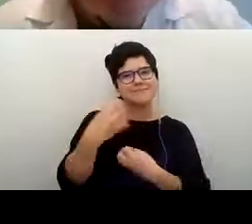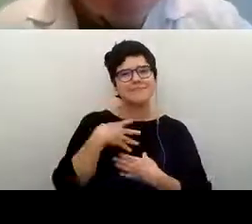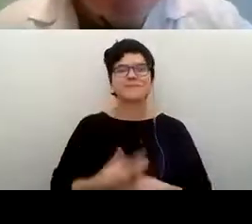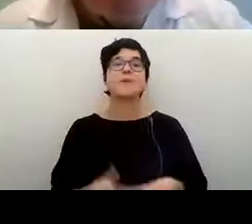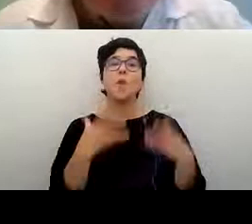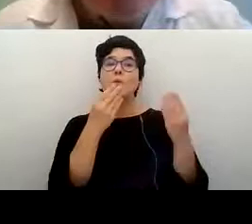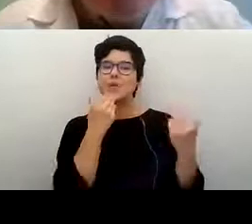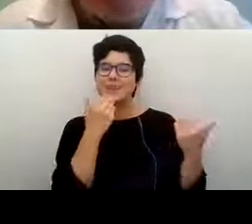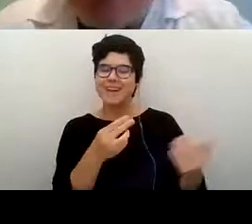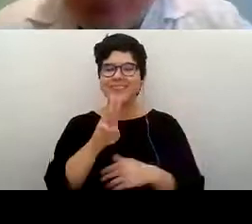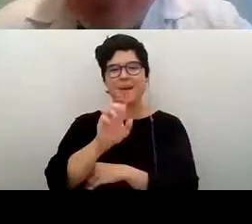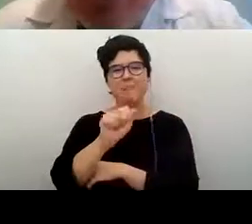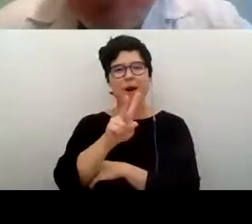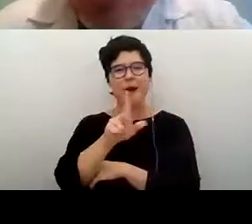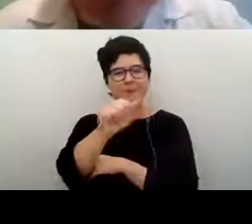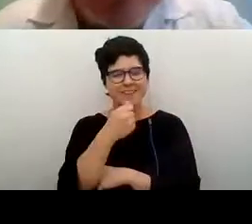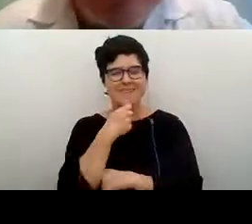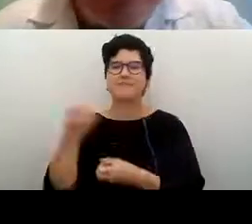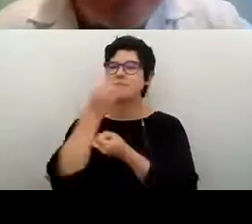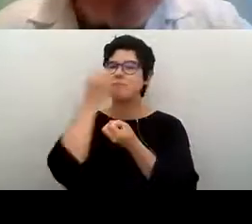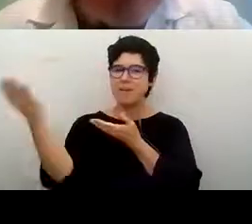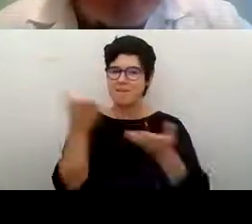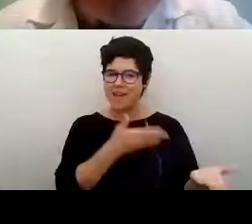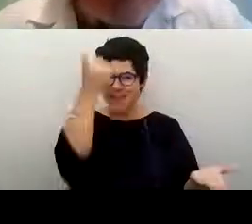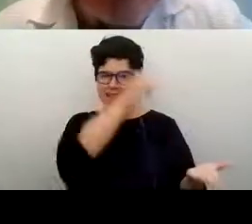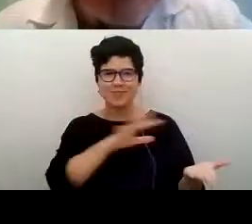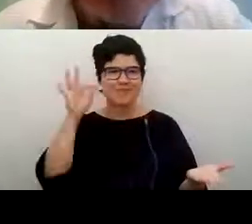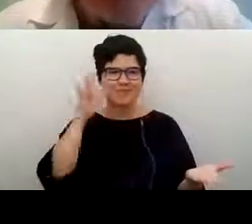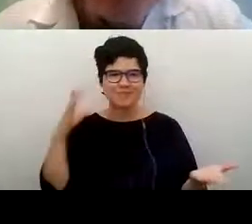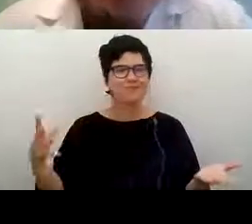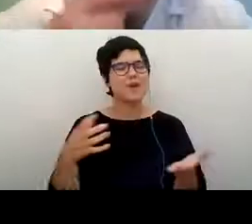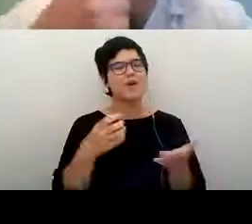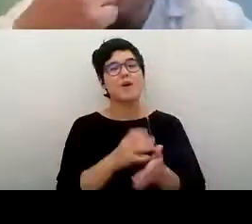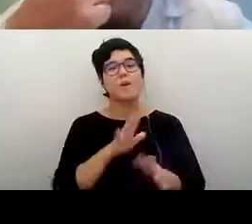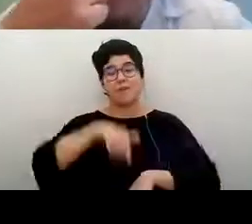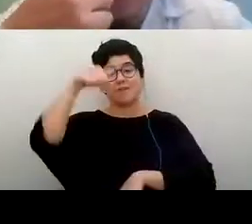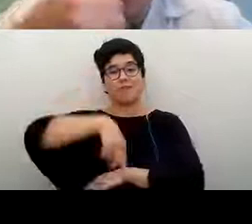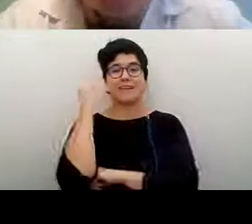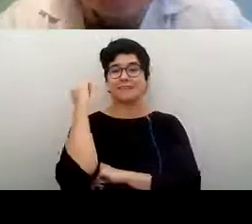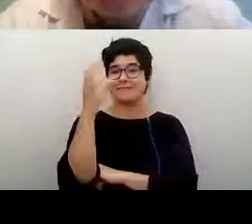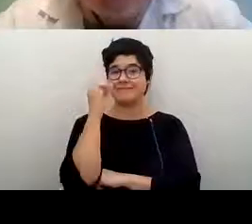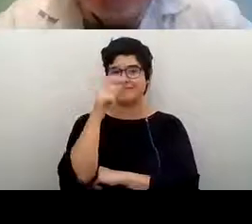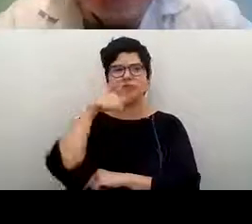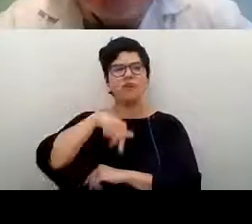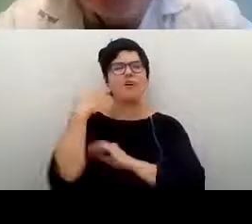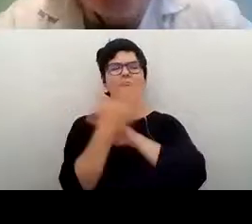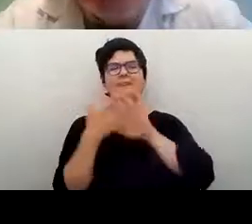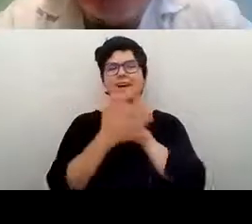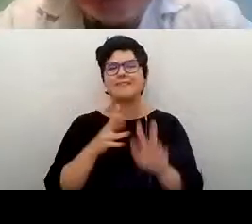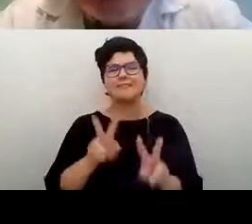Paula. Muy bienvenidos y bienvenidas a la charla de hoy. Hoy vamos a hablar de astenia